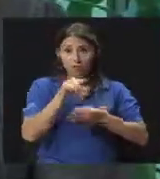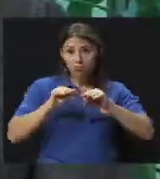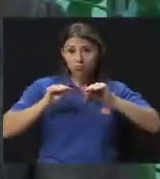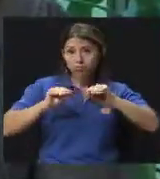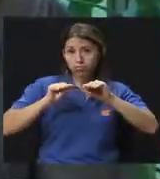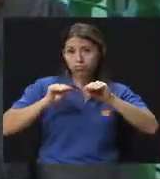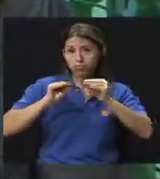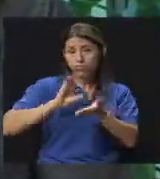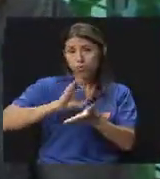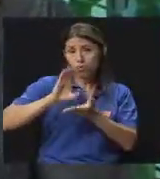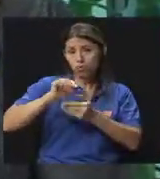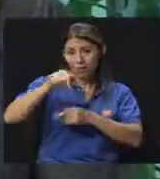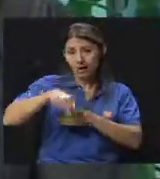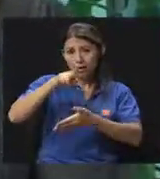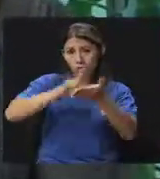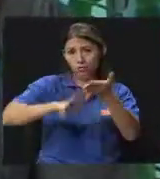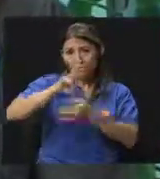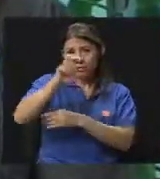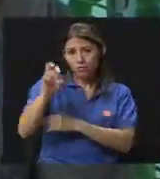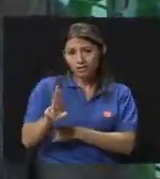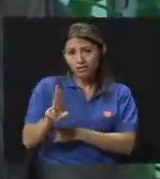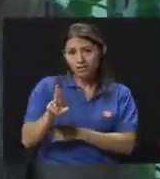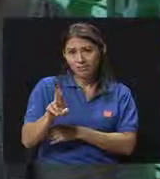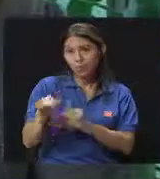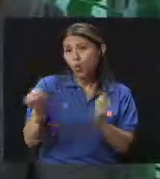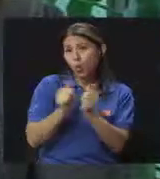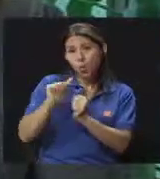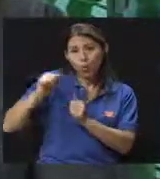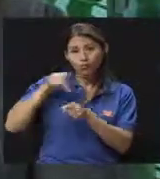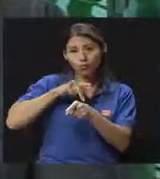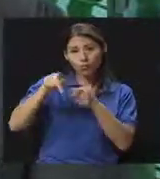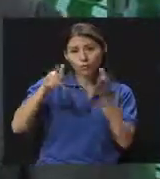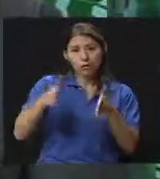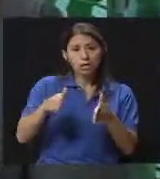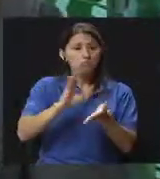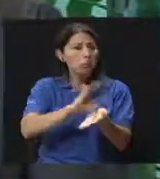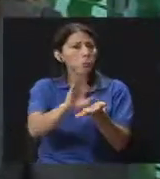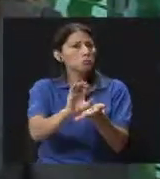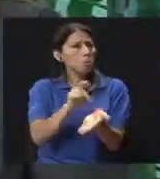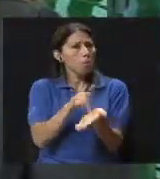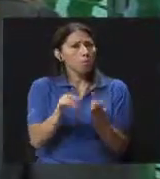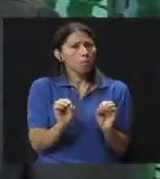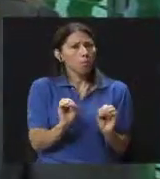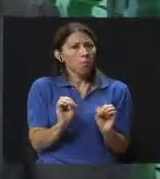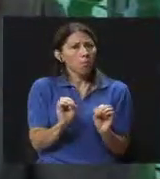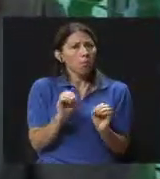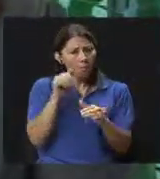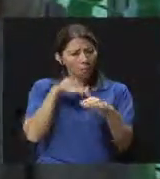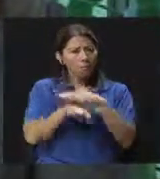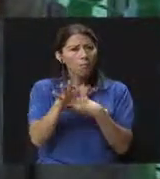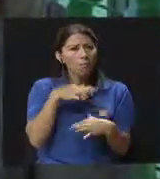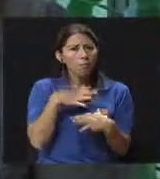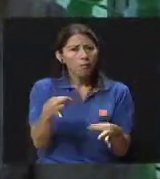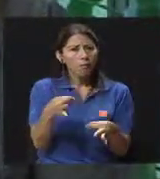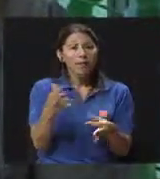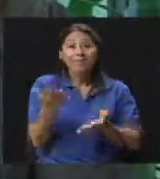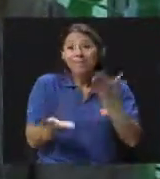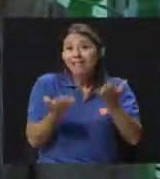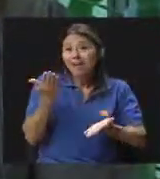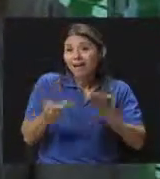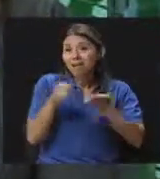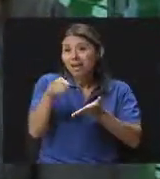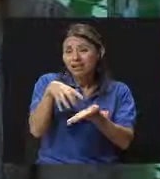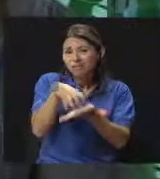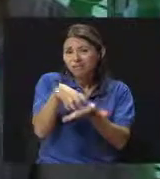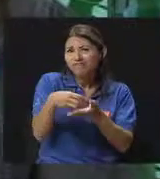en la Universidad de Costa Rica junto con otros profesionales, que es de manera gratuita, y tal vez ahí surgen muchas inquietudes y son experiencias muy ricas también el